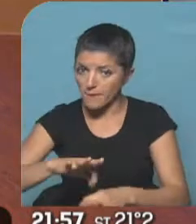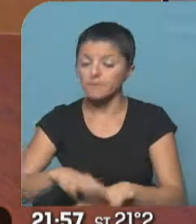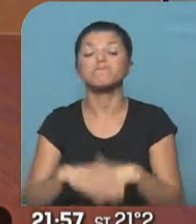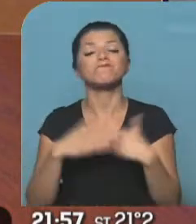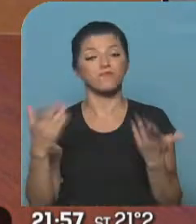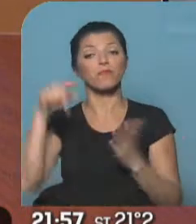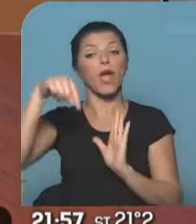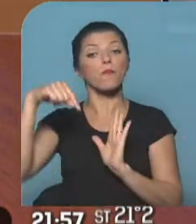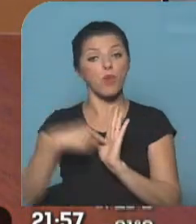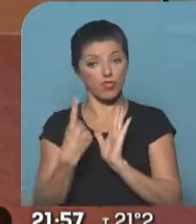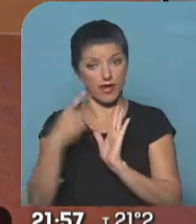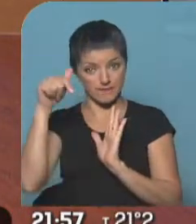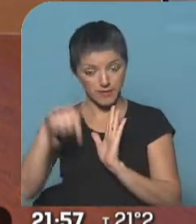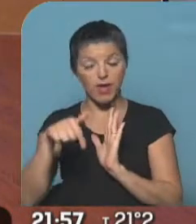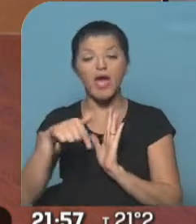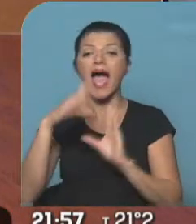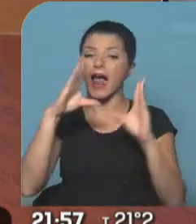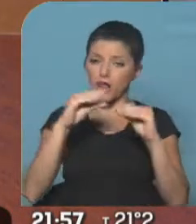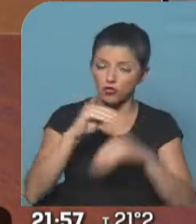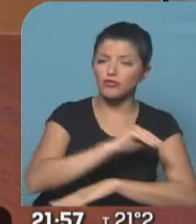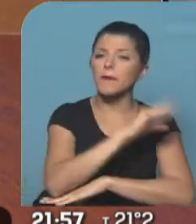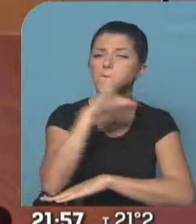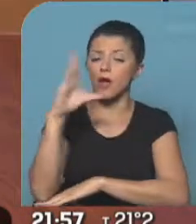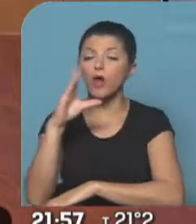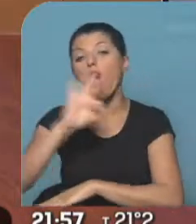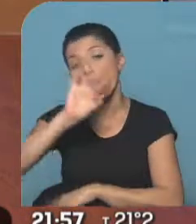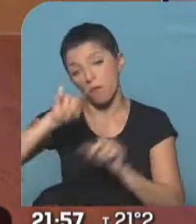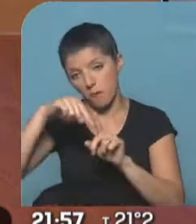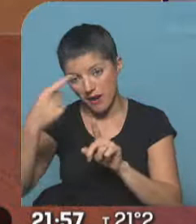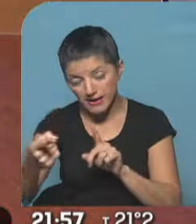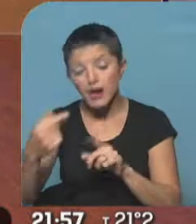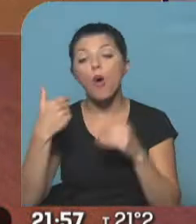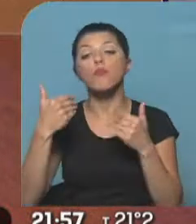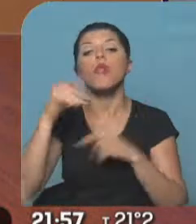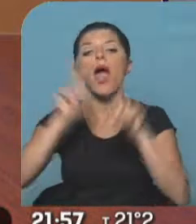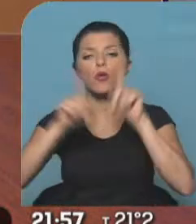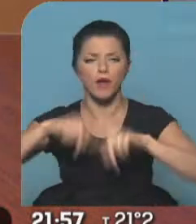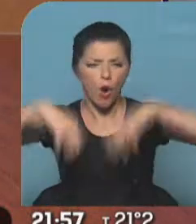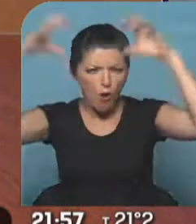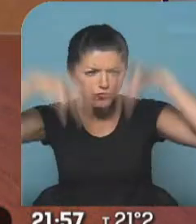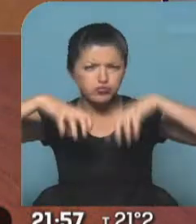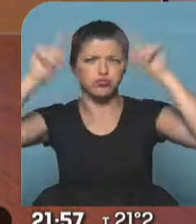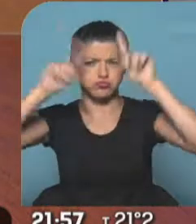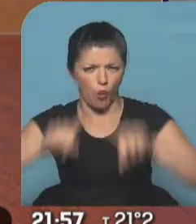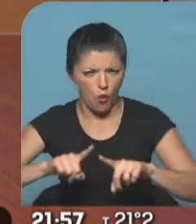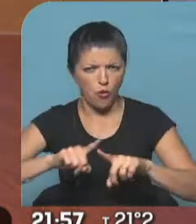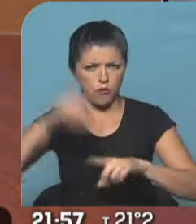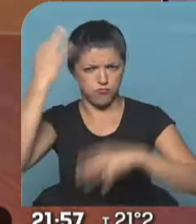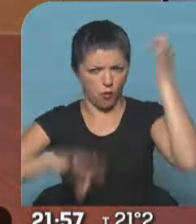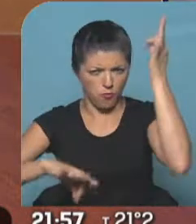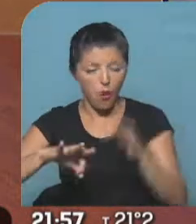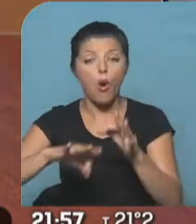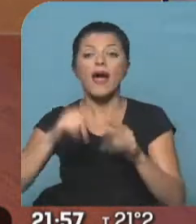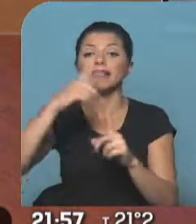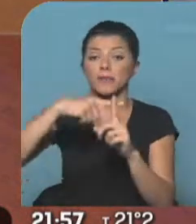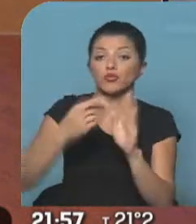en la ciudad de Buenos Aires, durante esta noche y parte de la madrugada mañana, tendremos que esperar la posibilidad de tormentas, algunas localmente fuertes, con temperaturas todavía